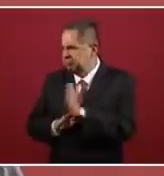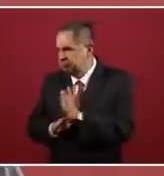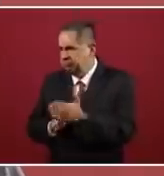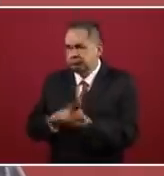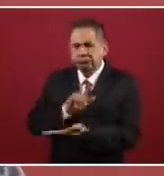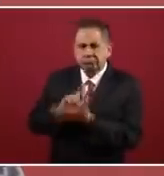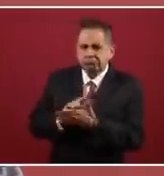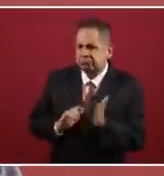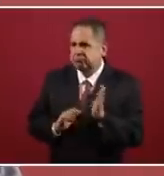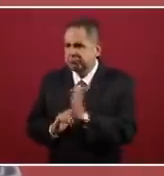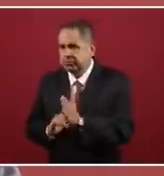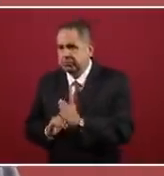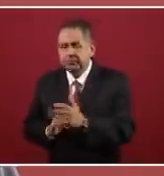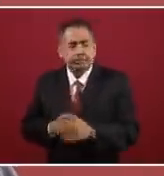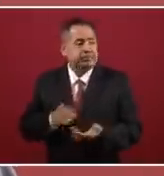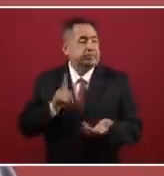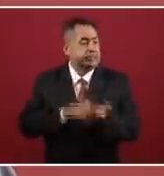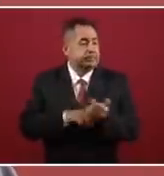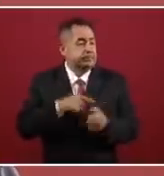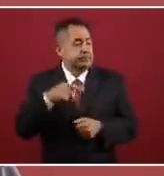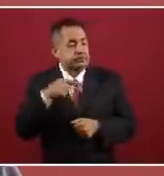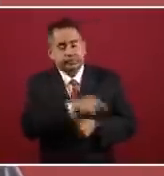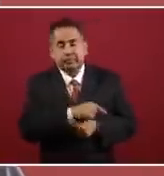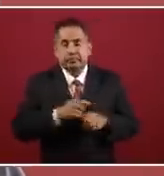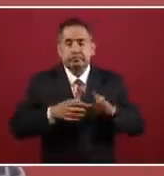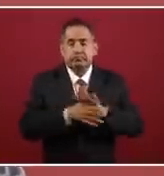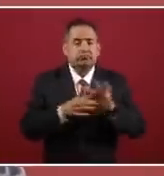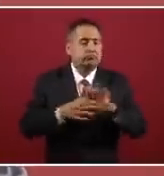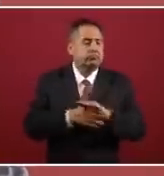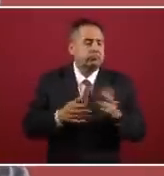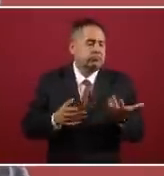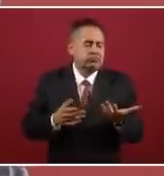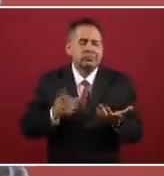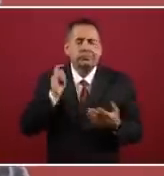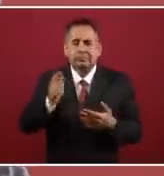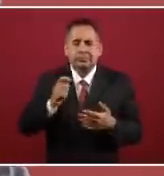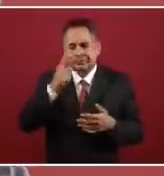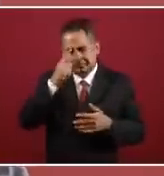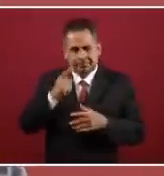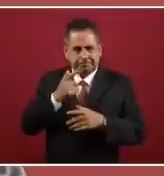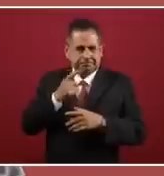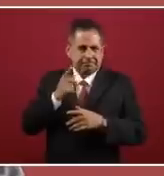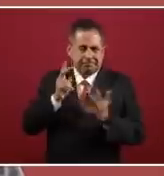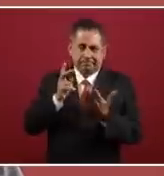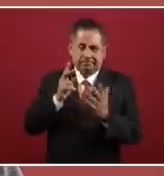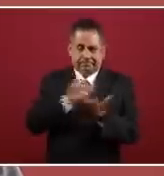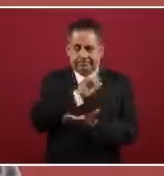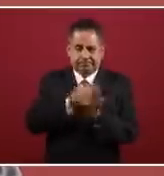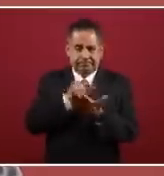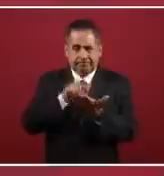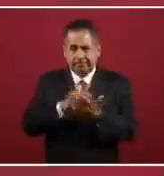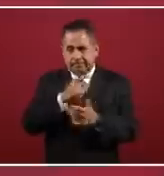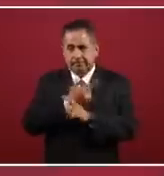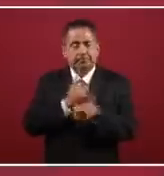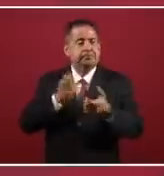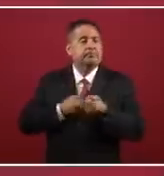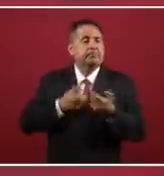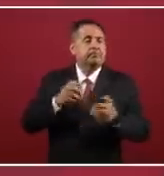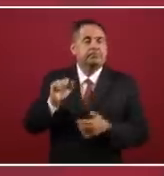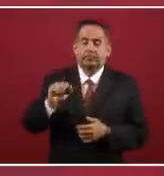abusando de un instrumento que es fundamental para la libertad, para garantizar la libertad, que es el derecho de